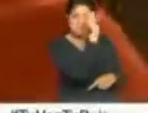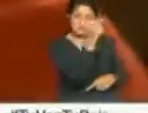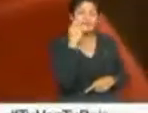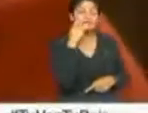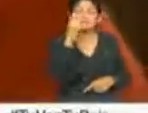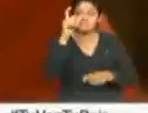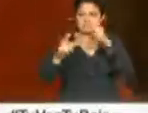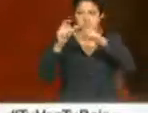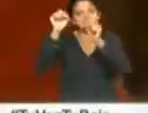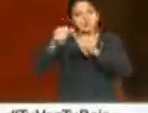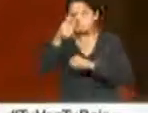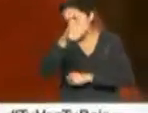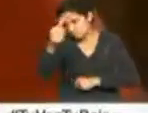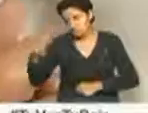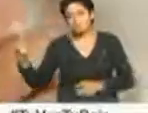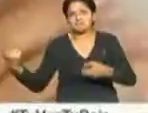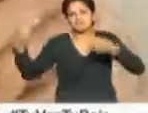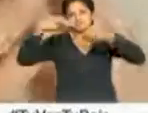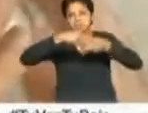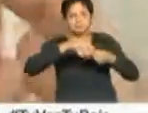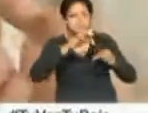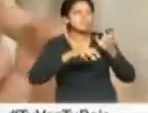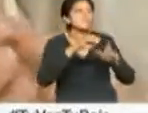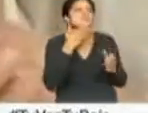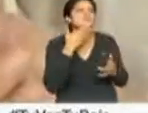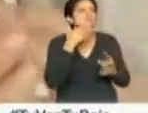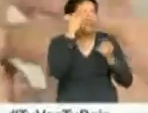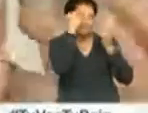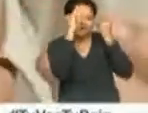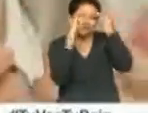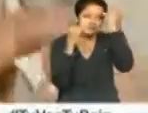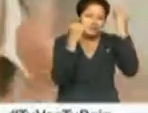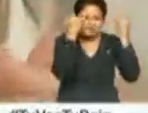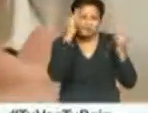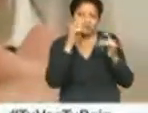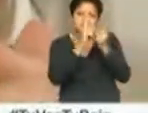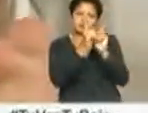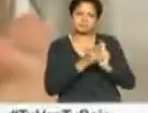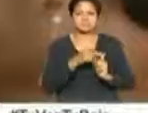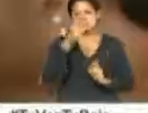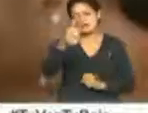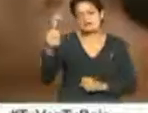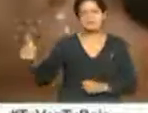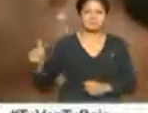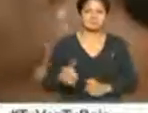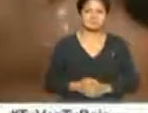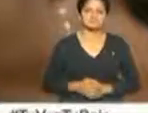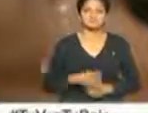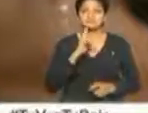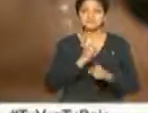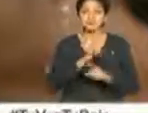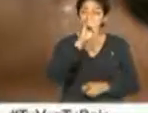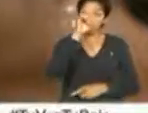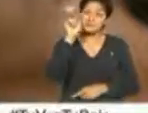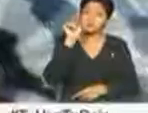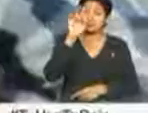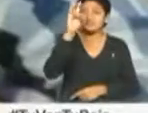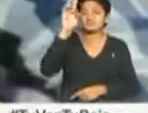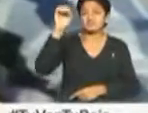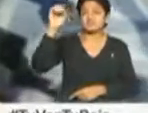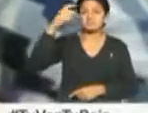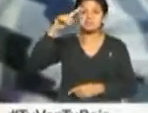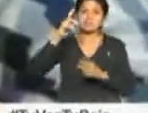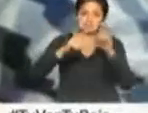Wikipedia para que sea la misma ciudadanía la que modifique sus contenidos. El sitio recibió 1.700.000 visitas